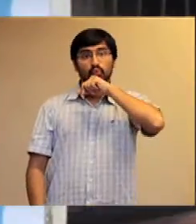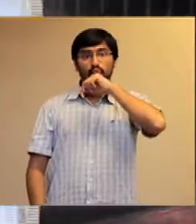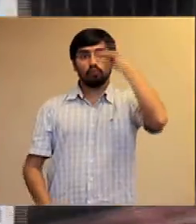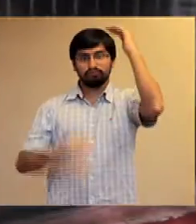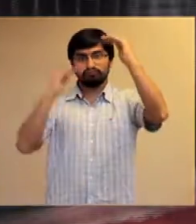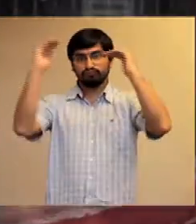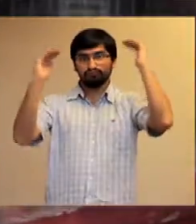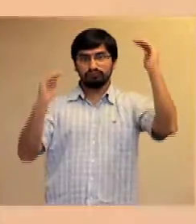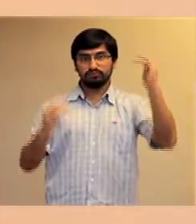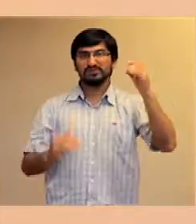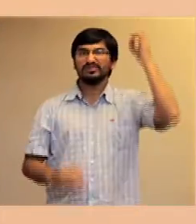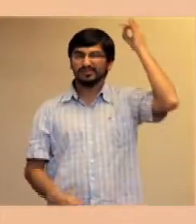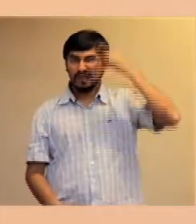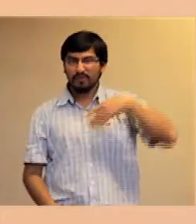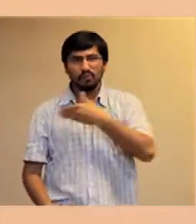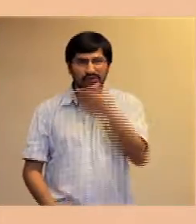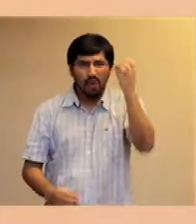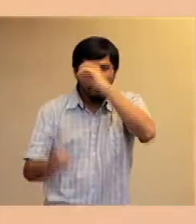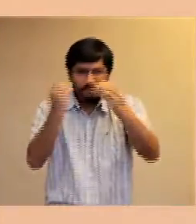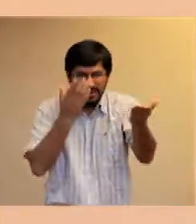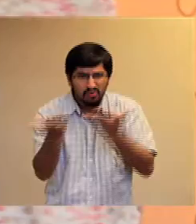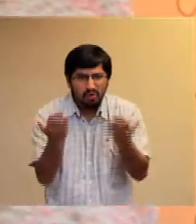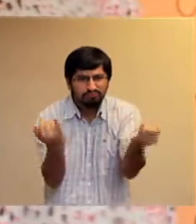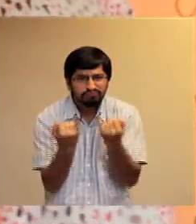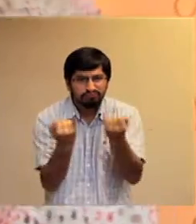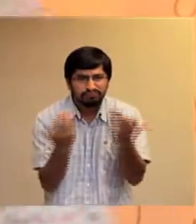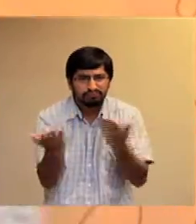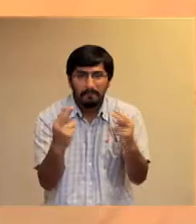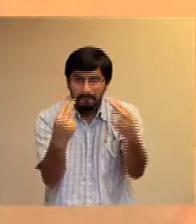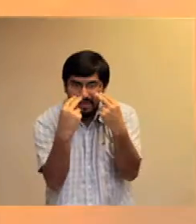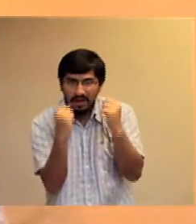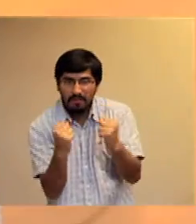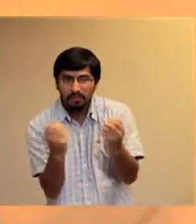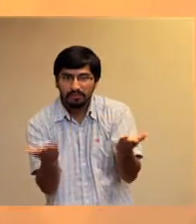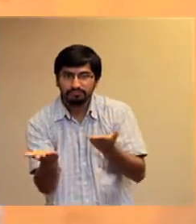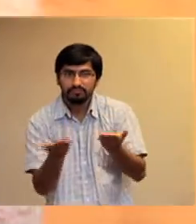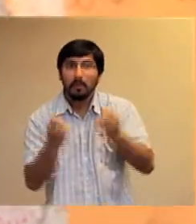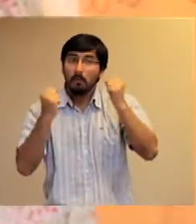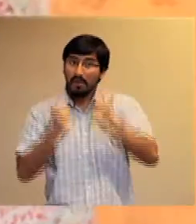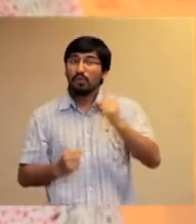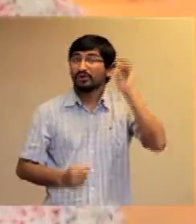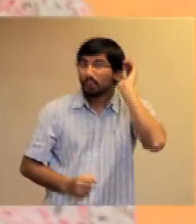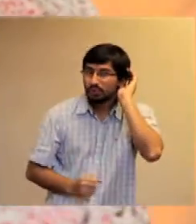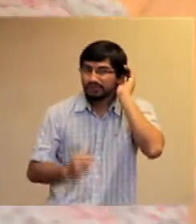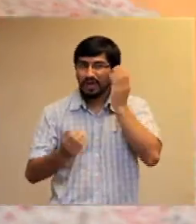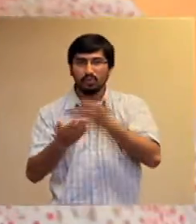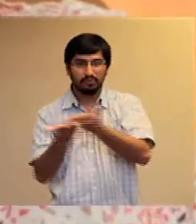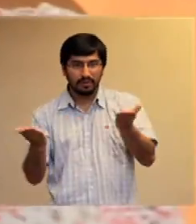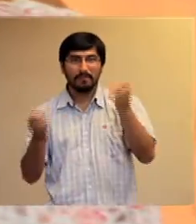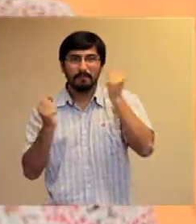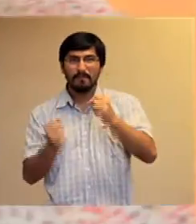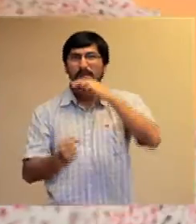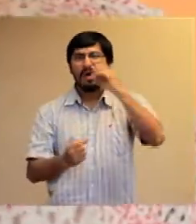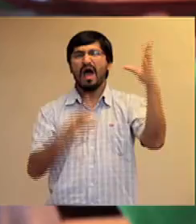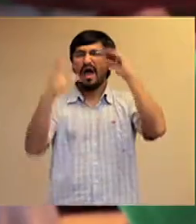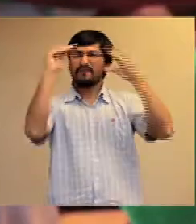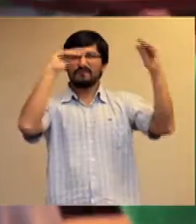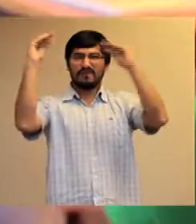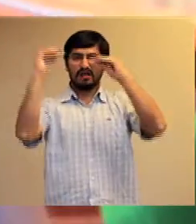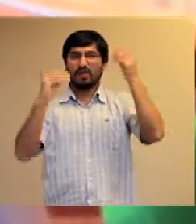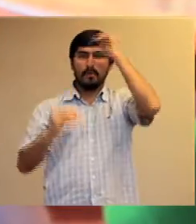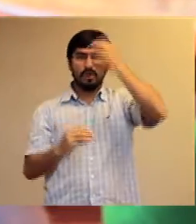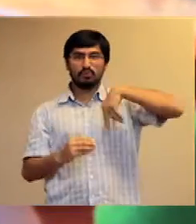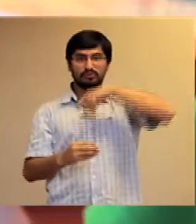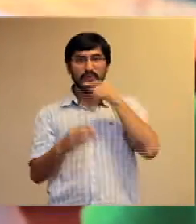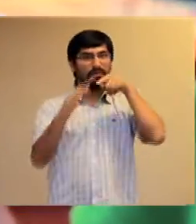Como adulto, saber lo que ustedes están opinando. Vamos a poder escucharlos a ustedes. Los